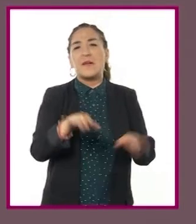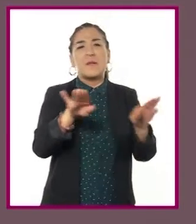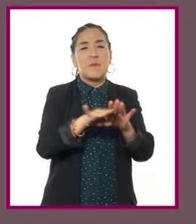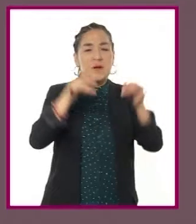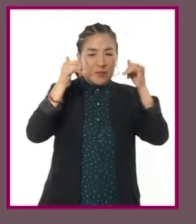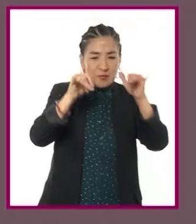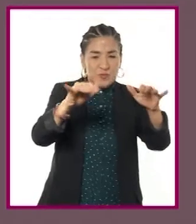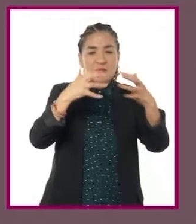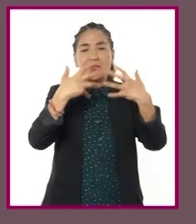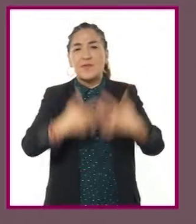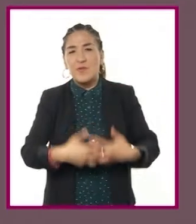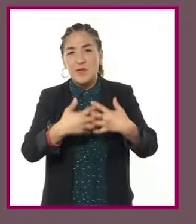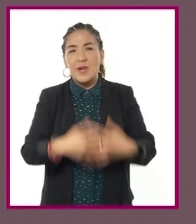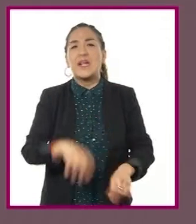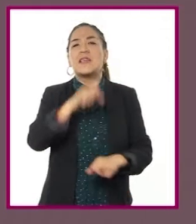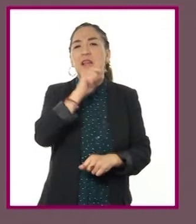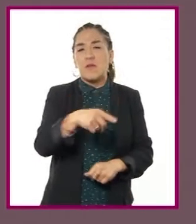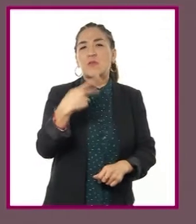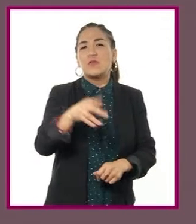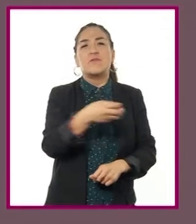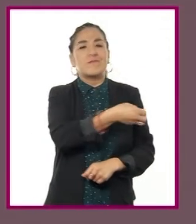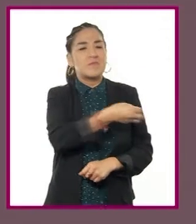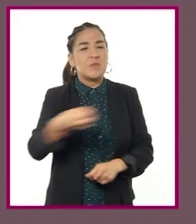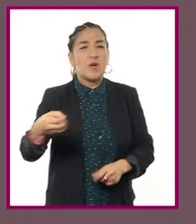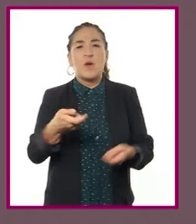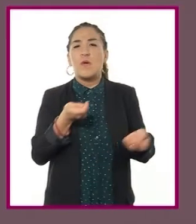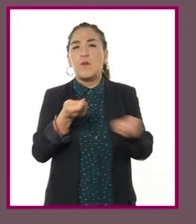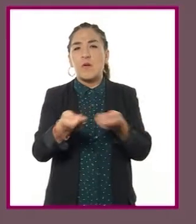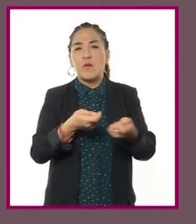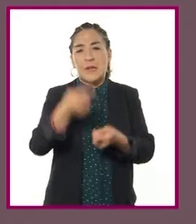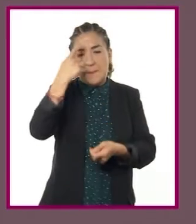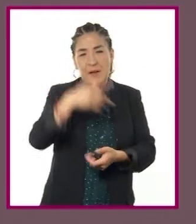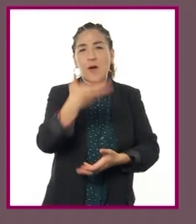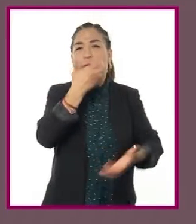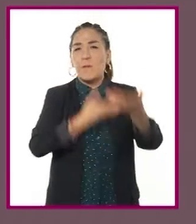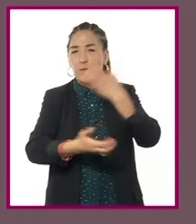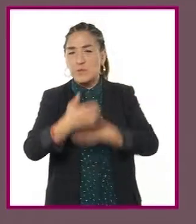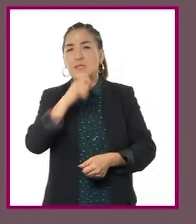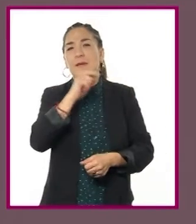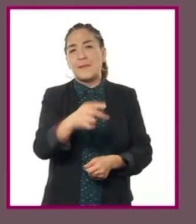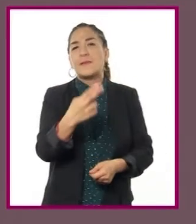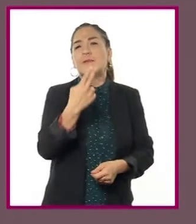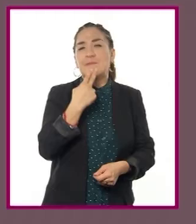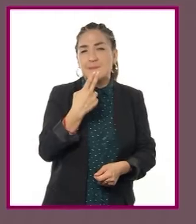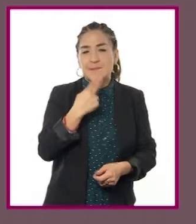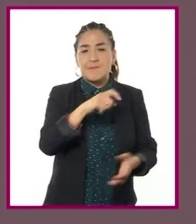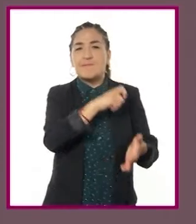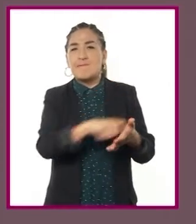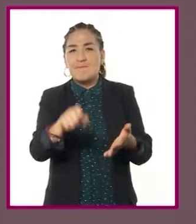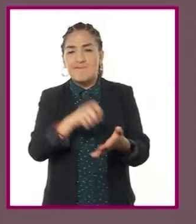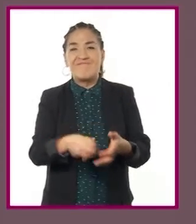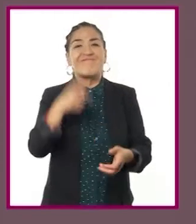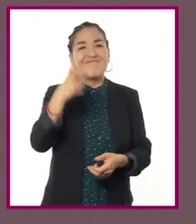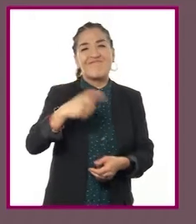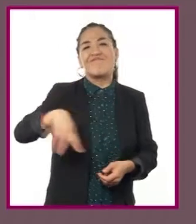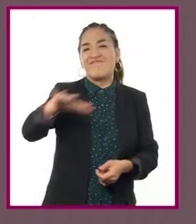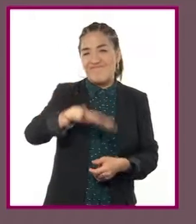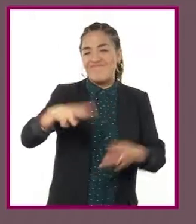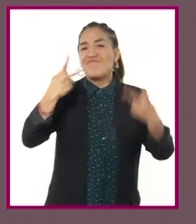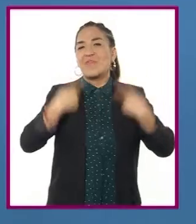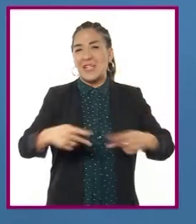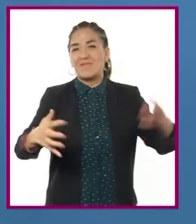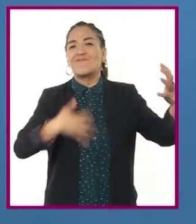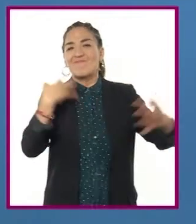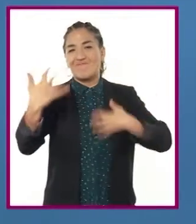agricultura, así como el estricto control del comercio y el consumo, ocasionaron el descontento de la